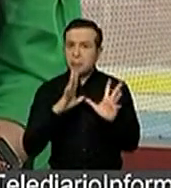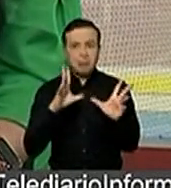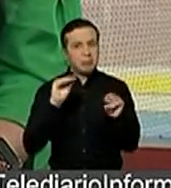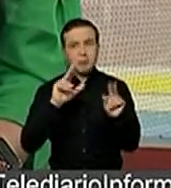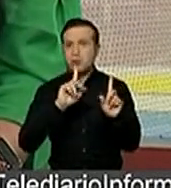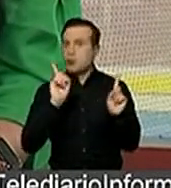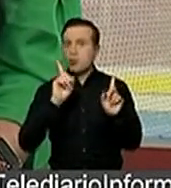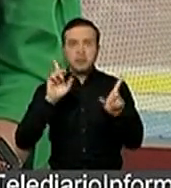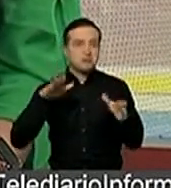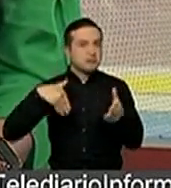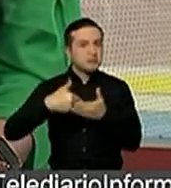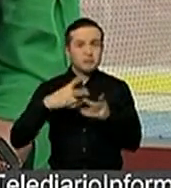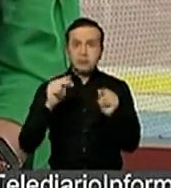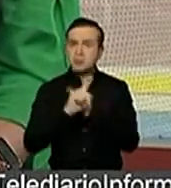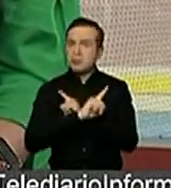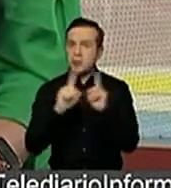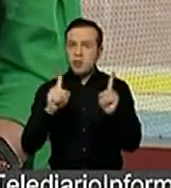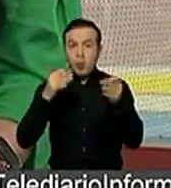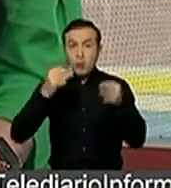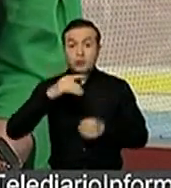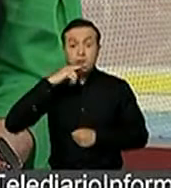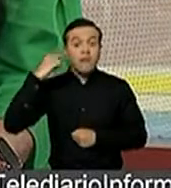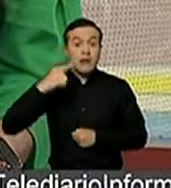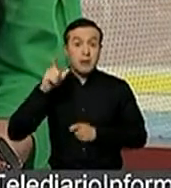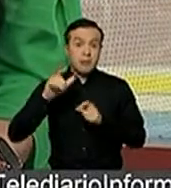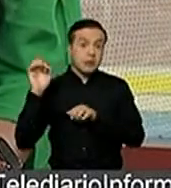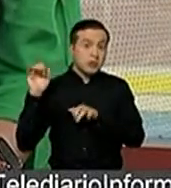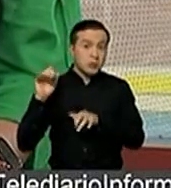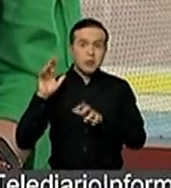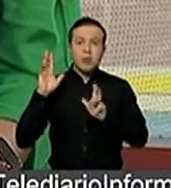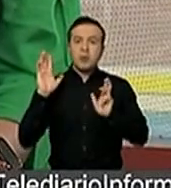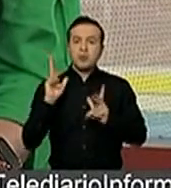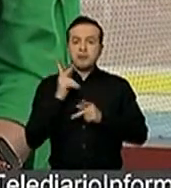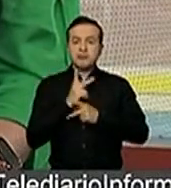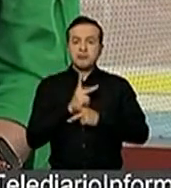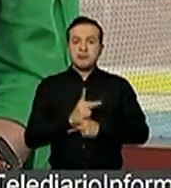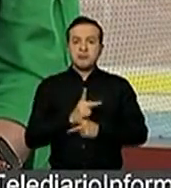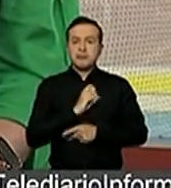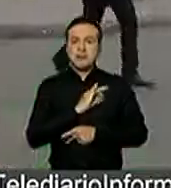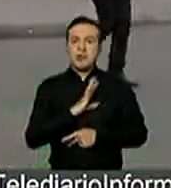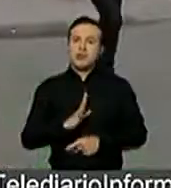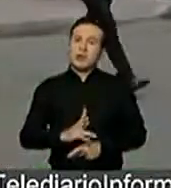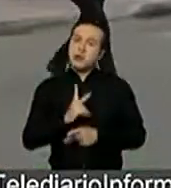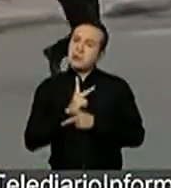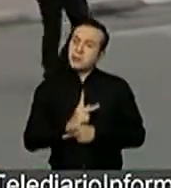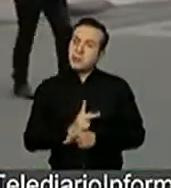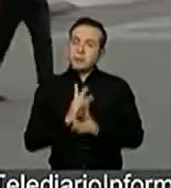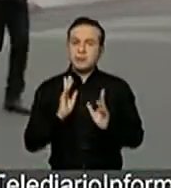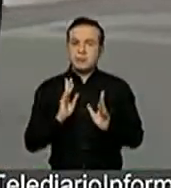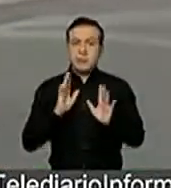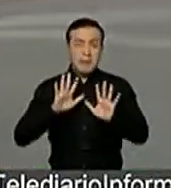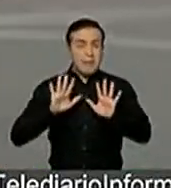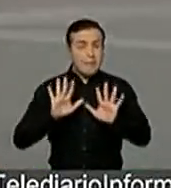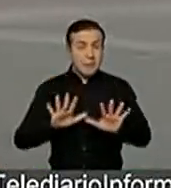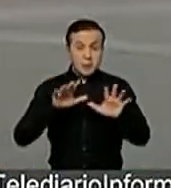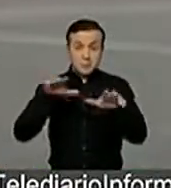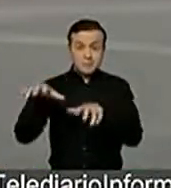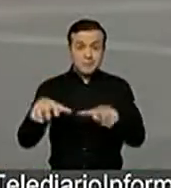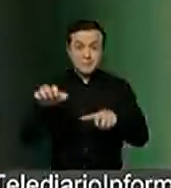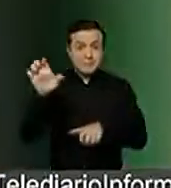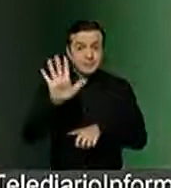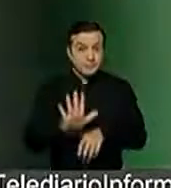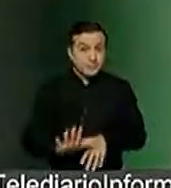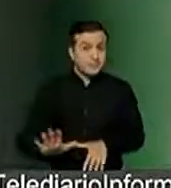por cancelar reservas para este feriado para poder precautelar su seguridad. La paralización de actividades en el país